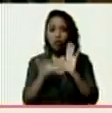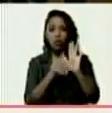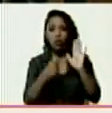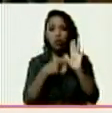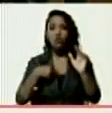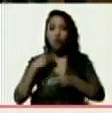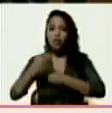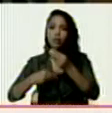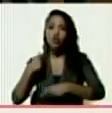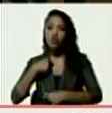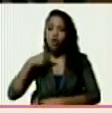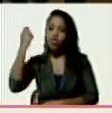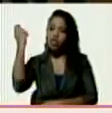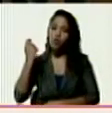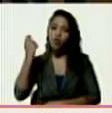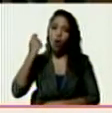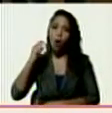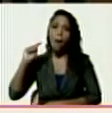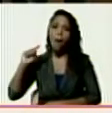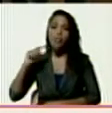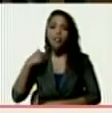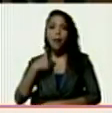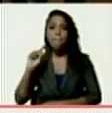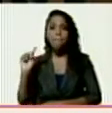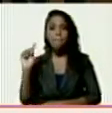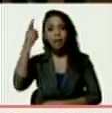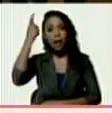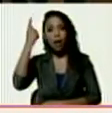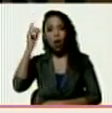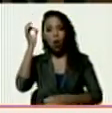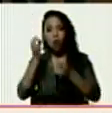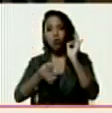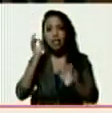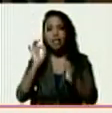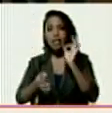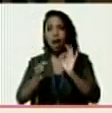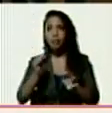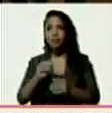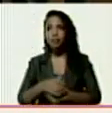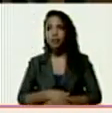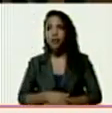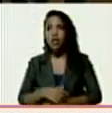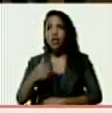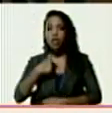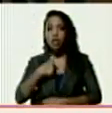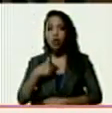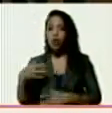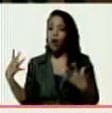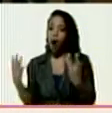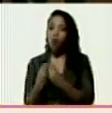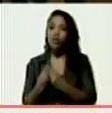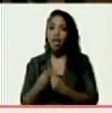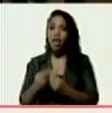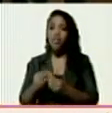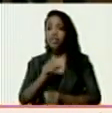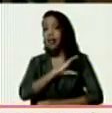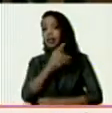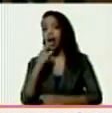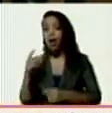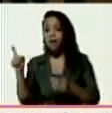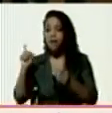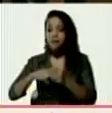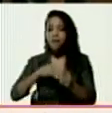Yo soy diputado de Primero Justicia. Aquí esto es una junta directiva que está conformada por